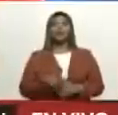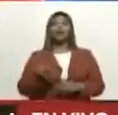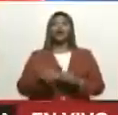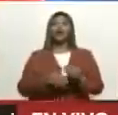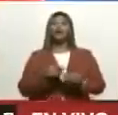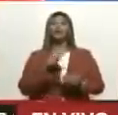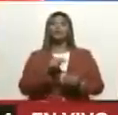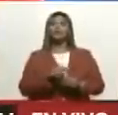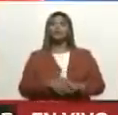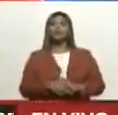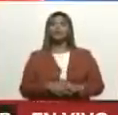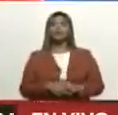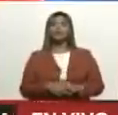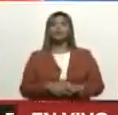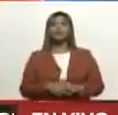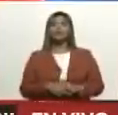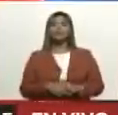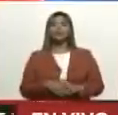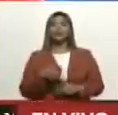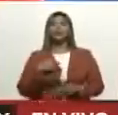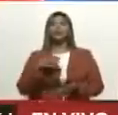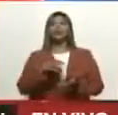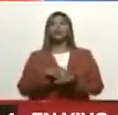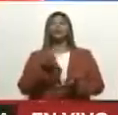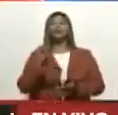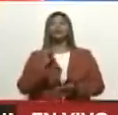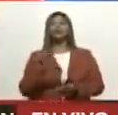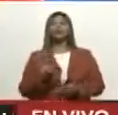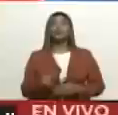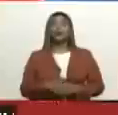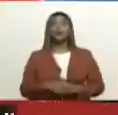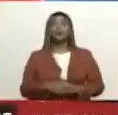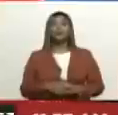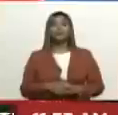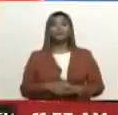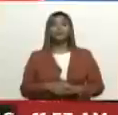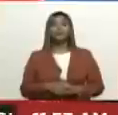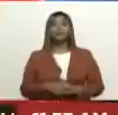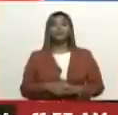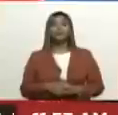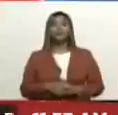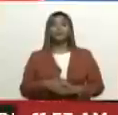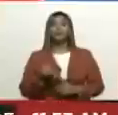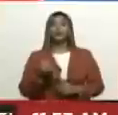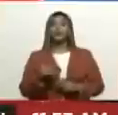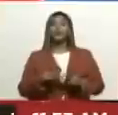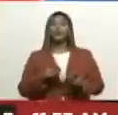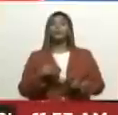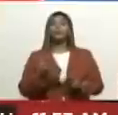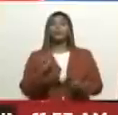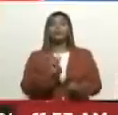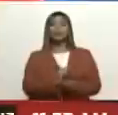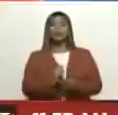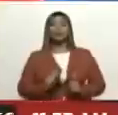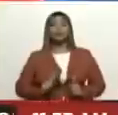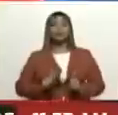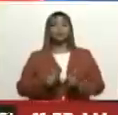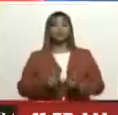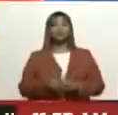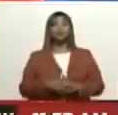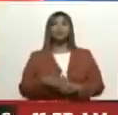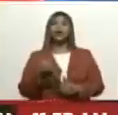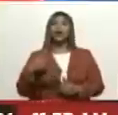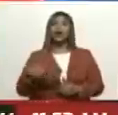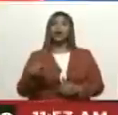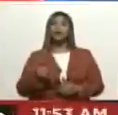como lo ocurrido en el estado Zulia, no solamente a través del proceso penal que se inicia, tengan